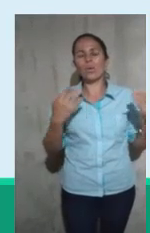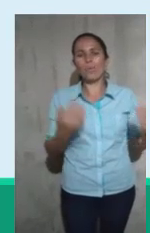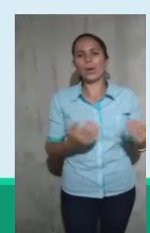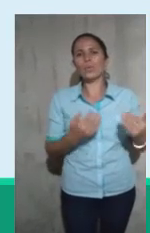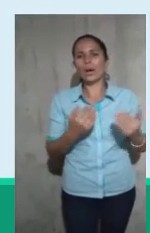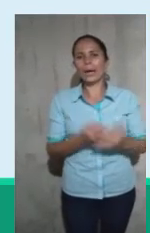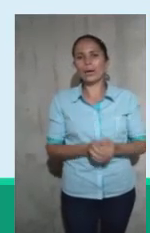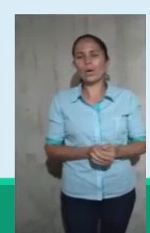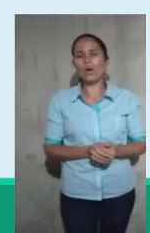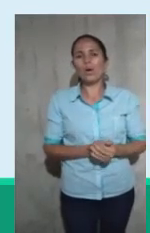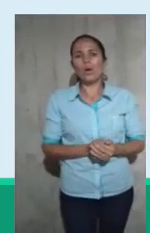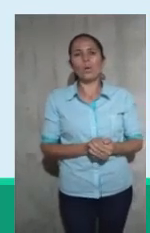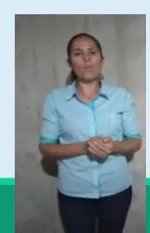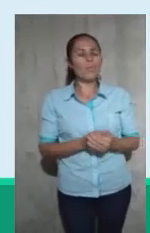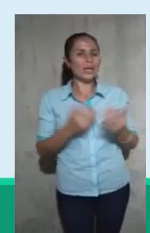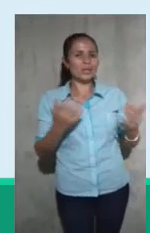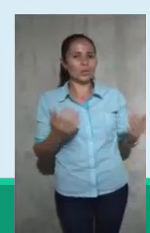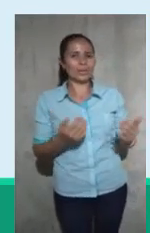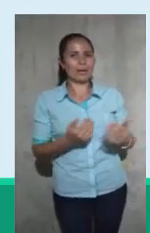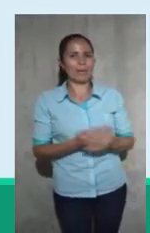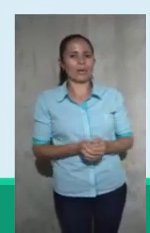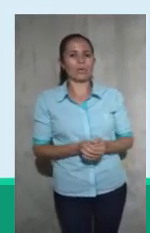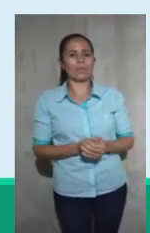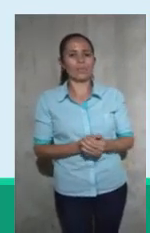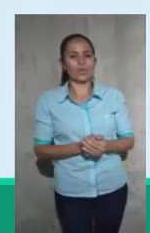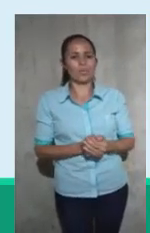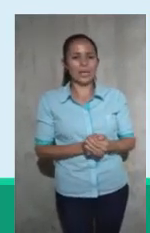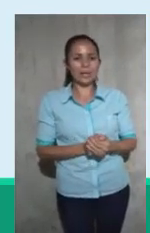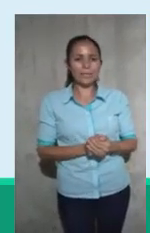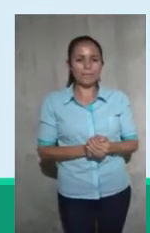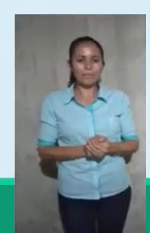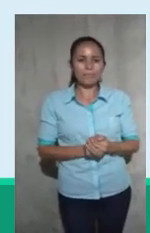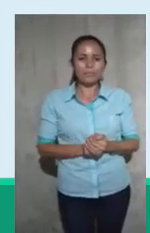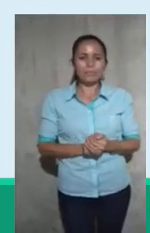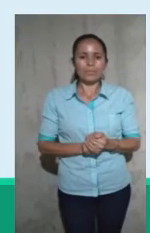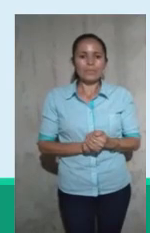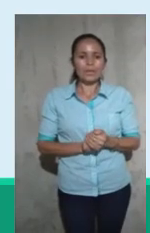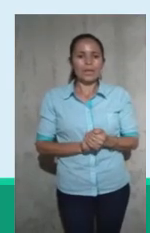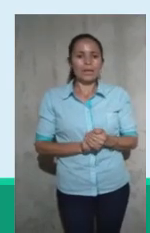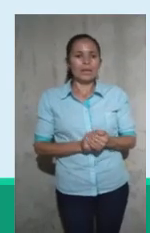a ocupar un cargo, un puesto de trabajo. Muy bien.